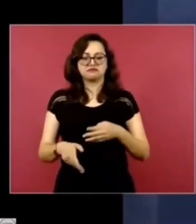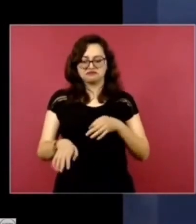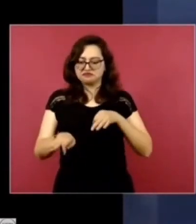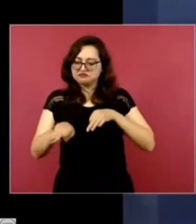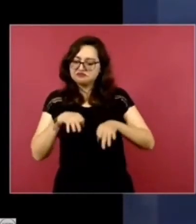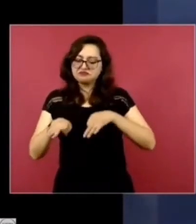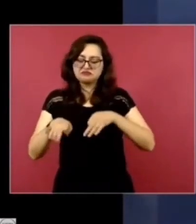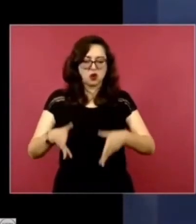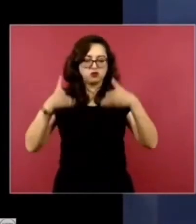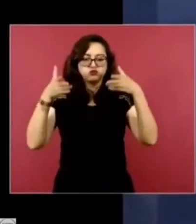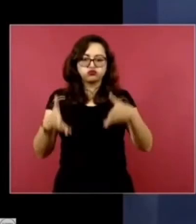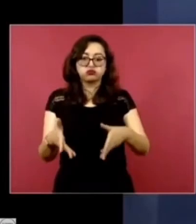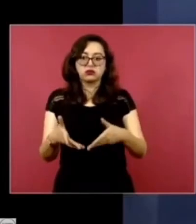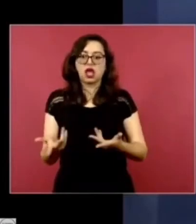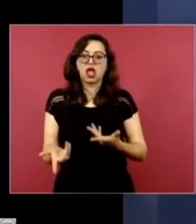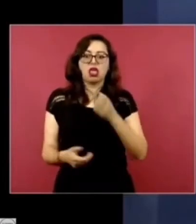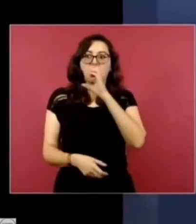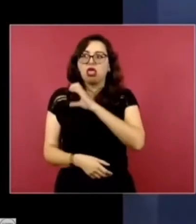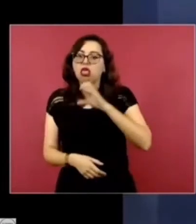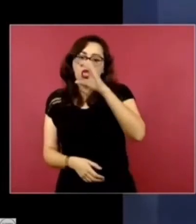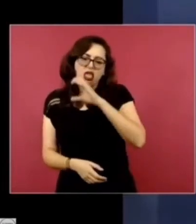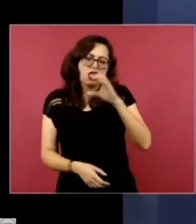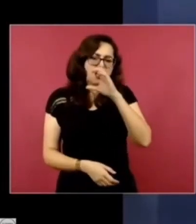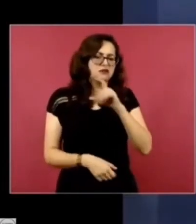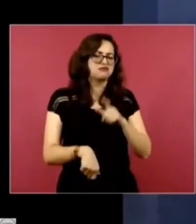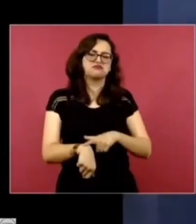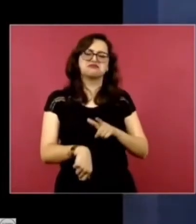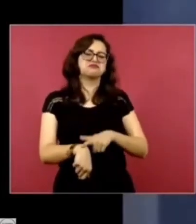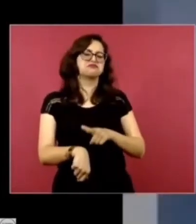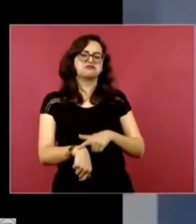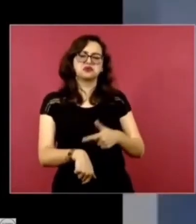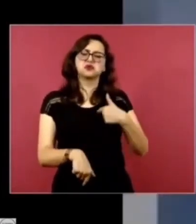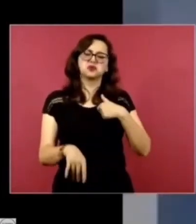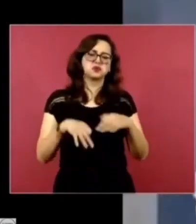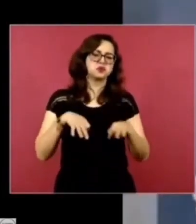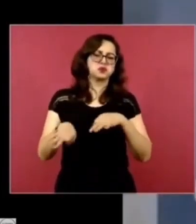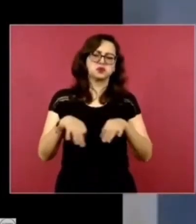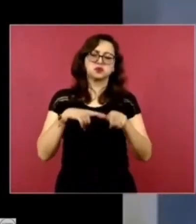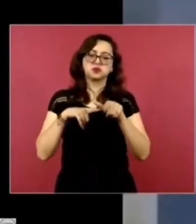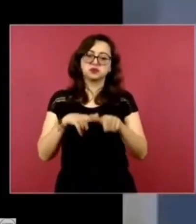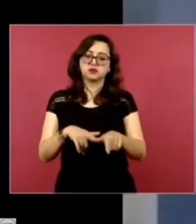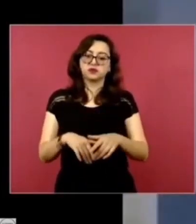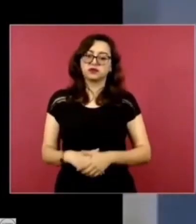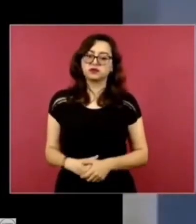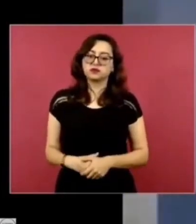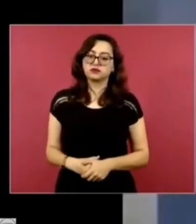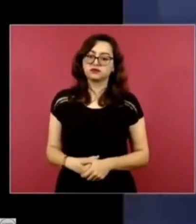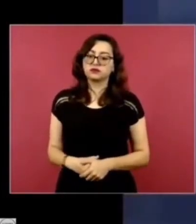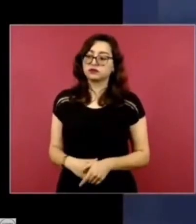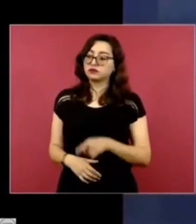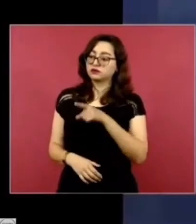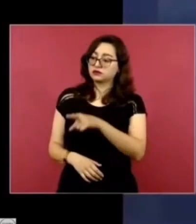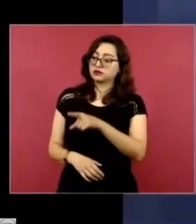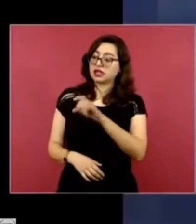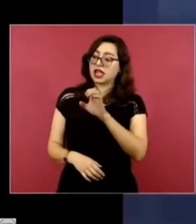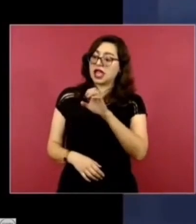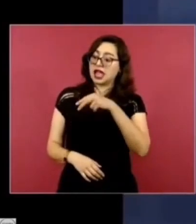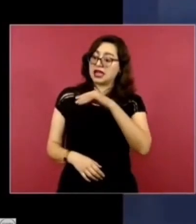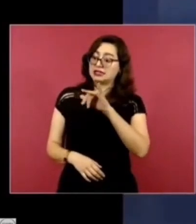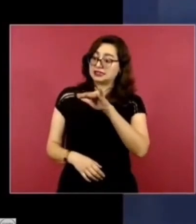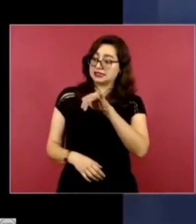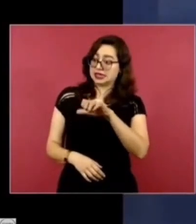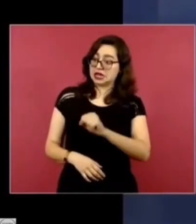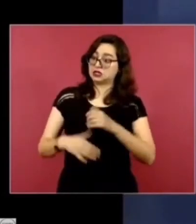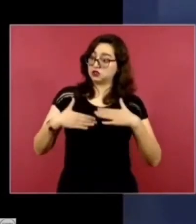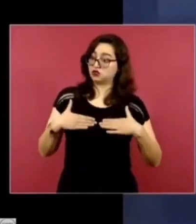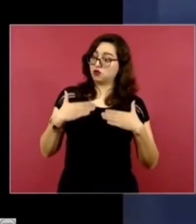de la ciudad. Y creo que lo estamos haciendo bien y vamos a seguir trabajando. ¿Tienes plena confianza en tu secretario general de gobierno, Alejandro Encinas? Tengo confianza en él, tengo